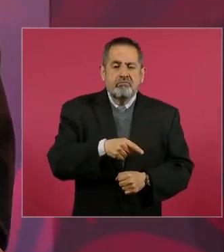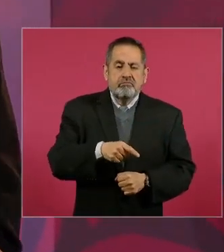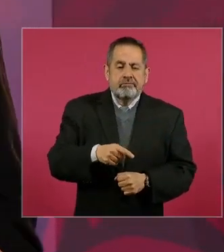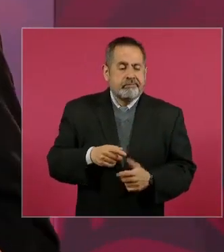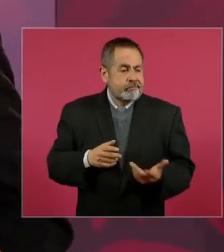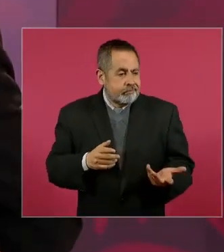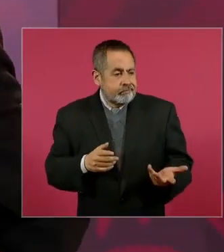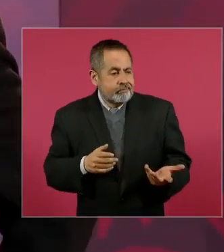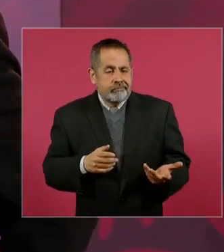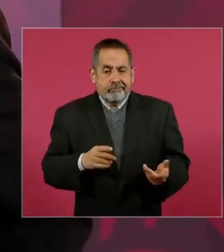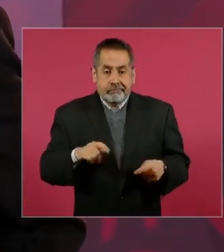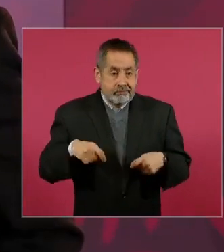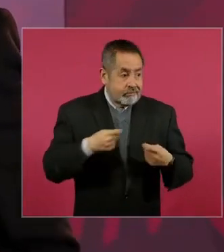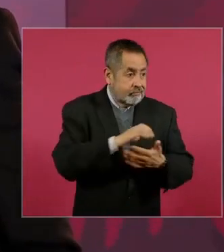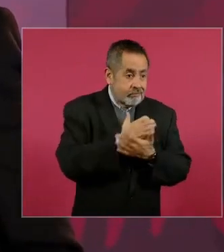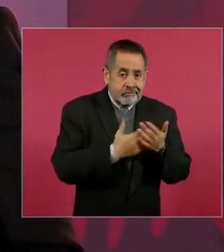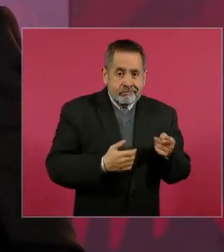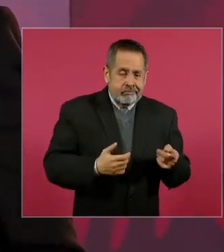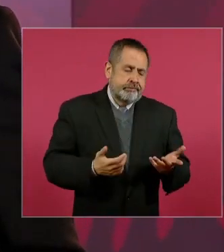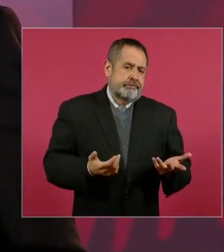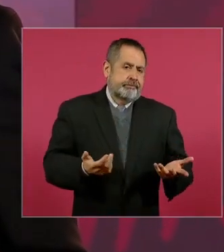no